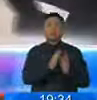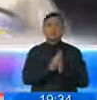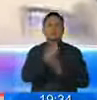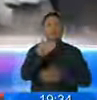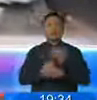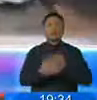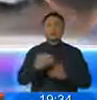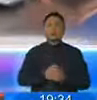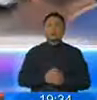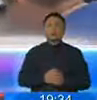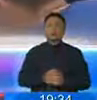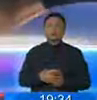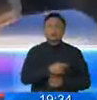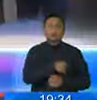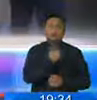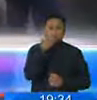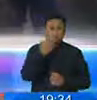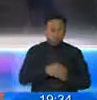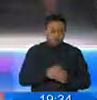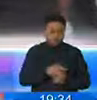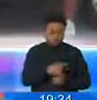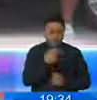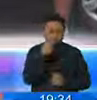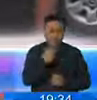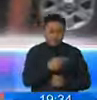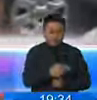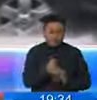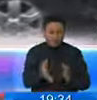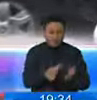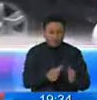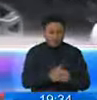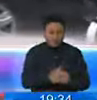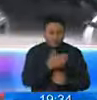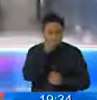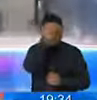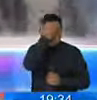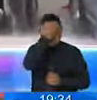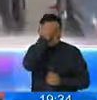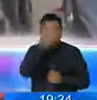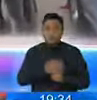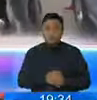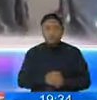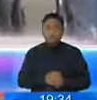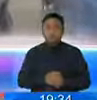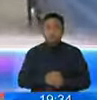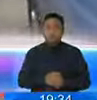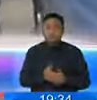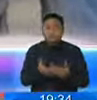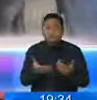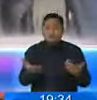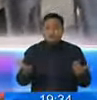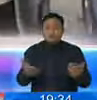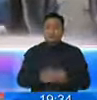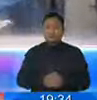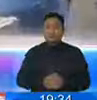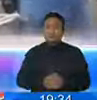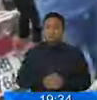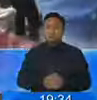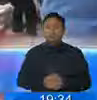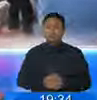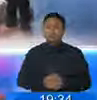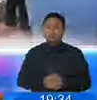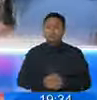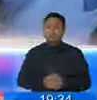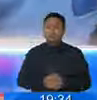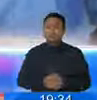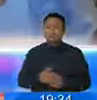justicia. Ellos no podían creer el terrible cuadro en el que se encontraba su pariente. Claro, se dice que lo haga, dice que no es un